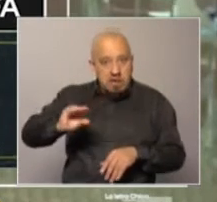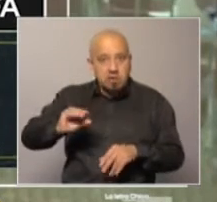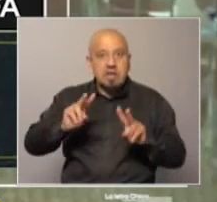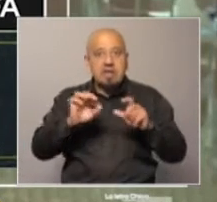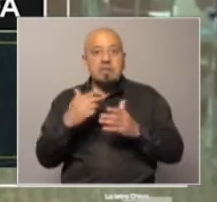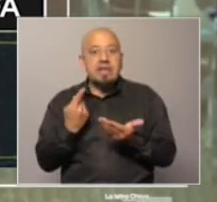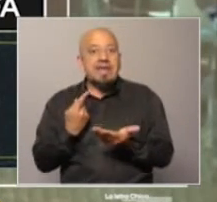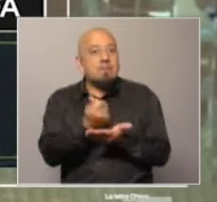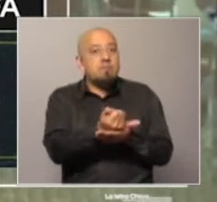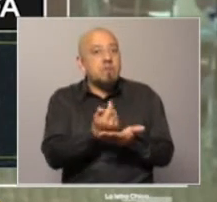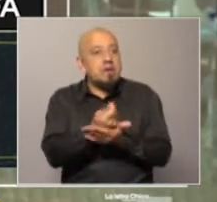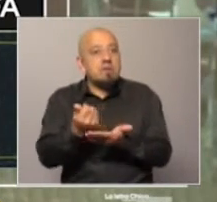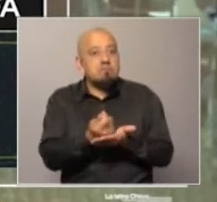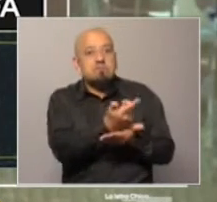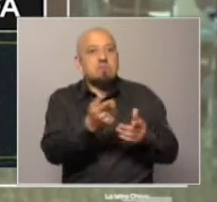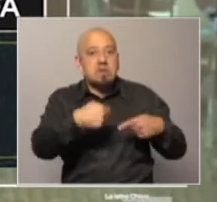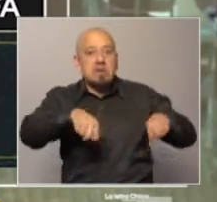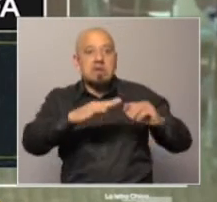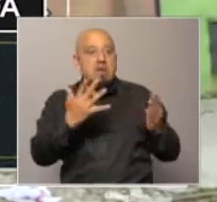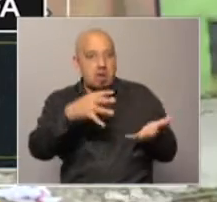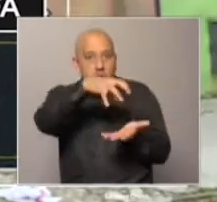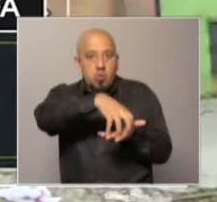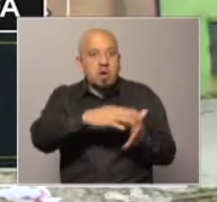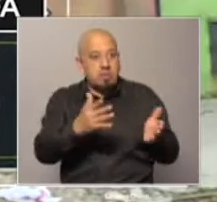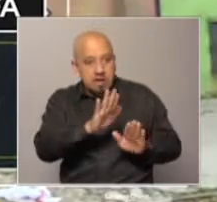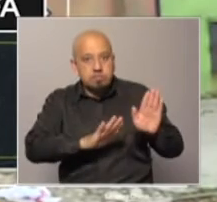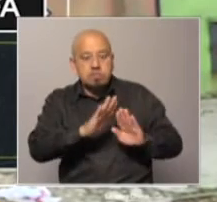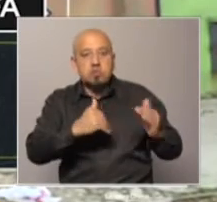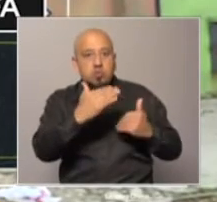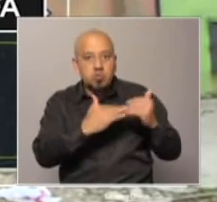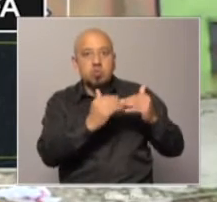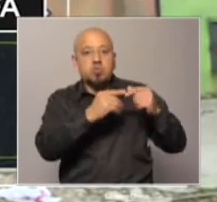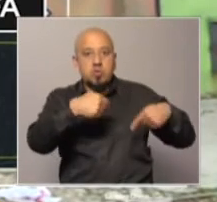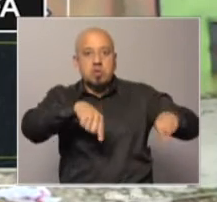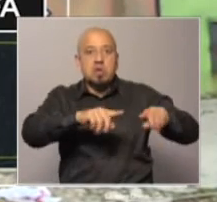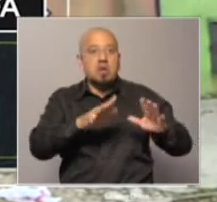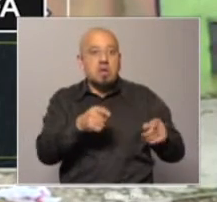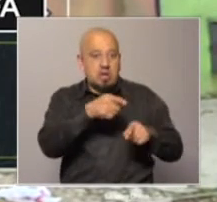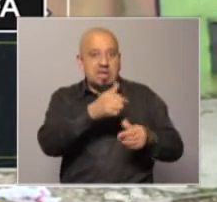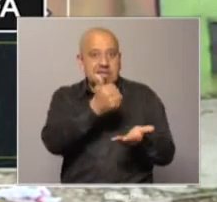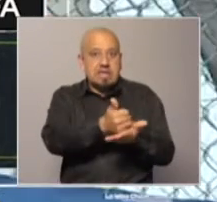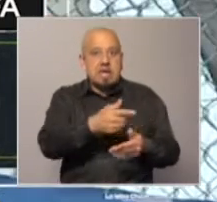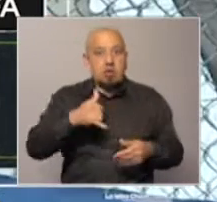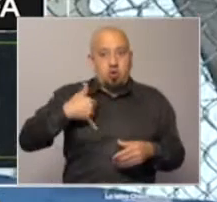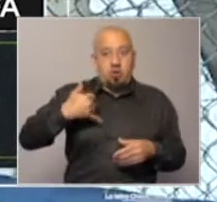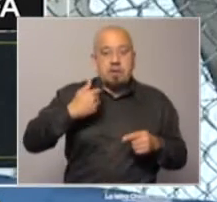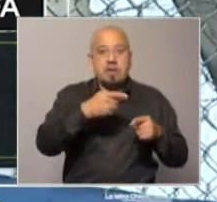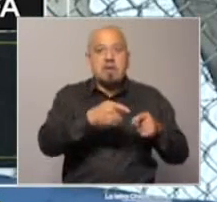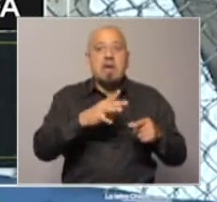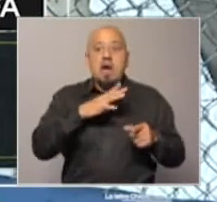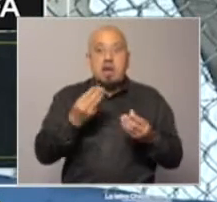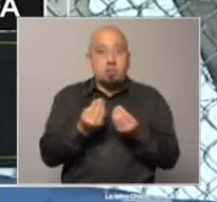rubro inversiones, que tiene que ver con los edificios en los que hoy se alojan los adolescentes en INISA. A su vez tenemos una alta de